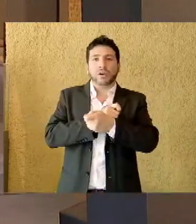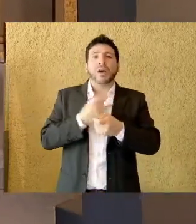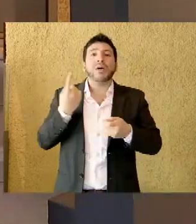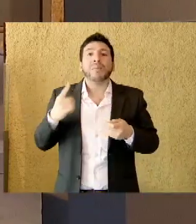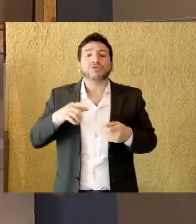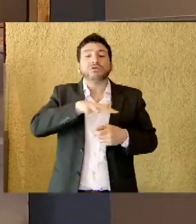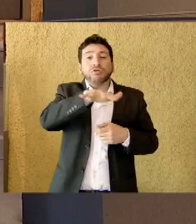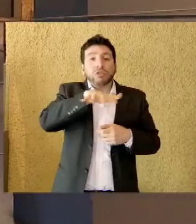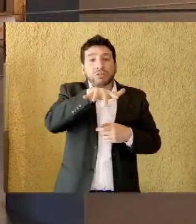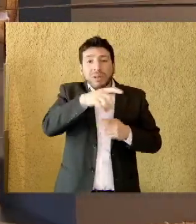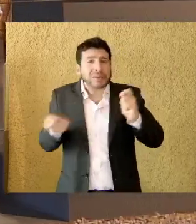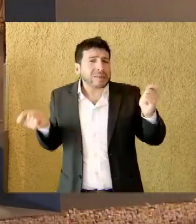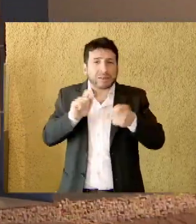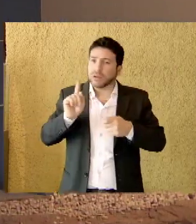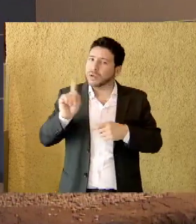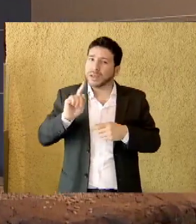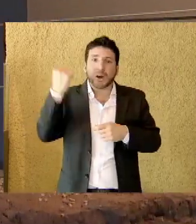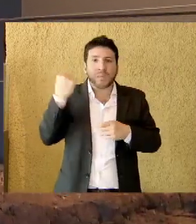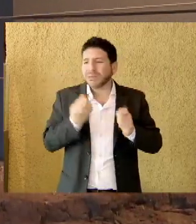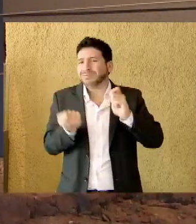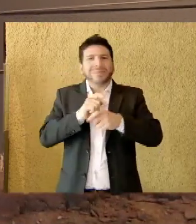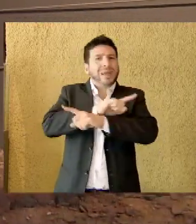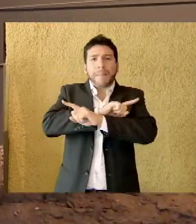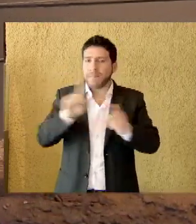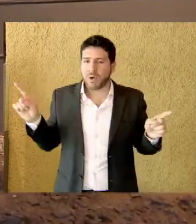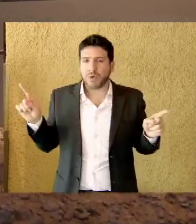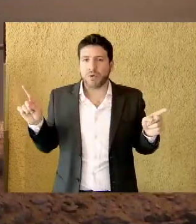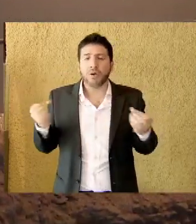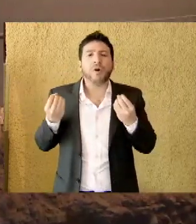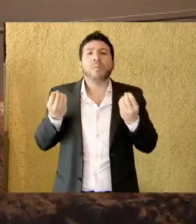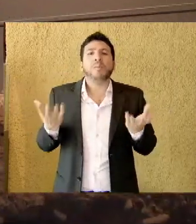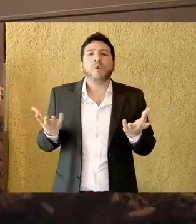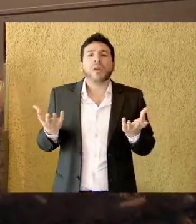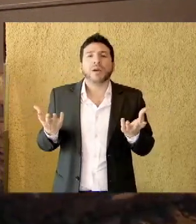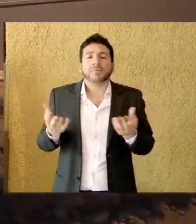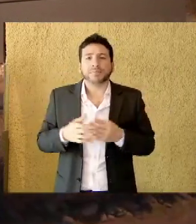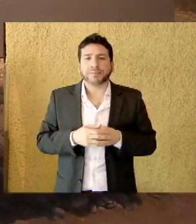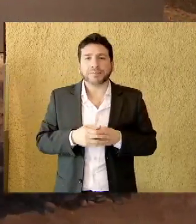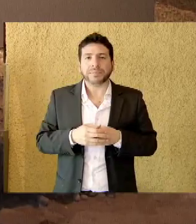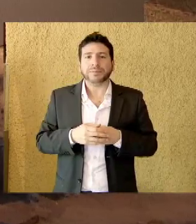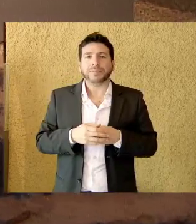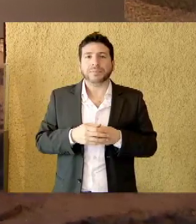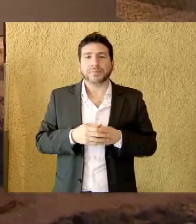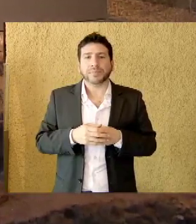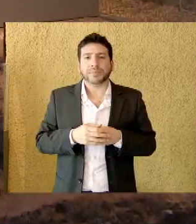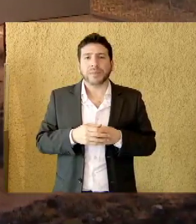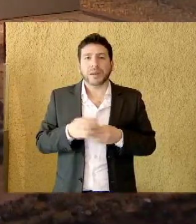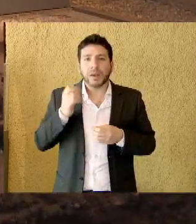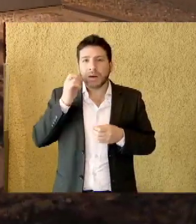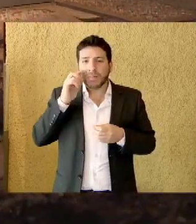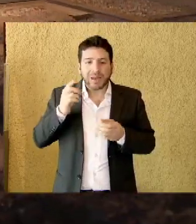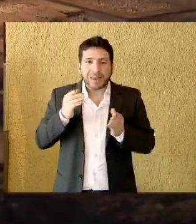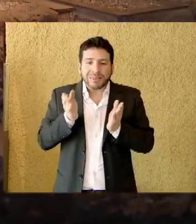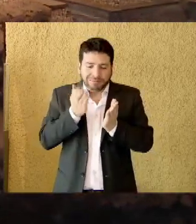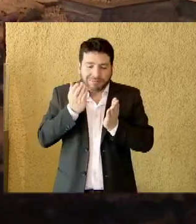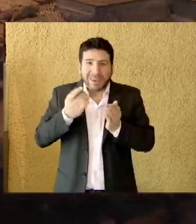revolución social ni económica. ¿Por qué digo esto? Porque evidentemente, cuando uno observa la documentación,